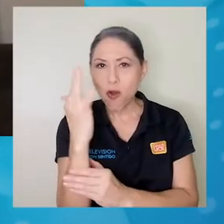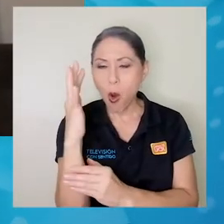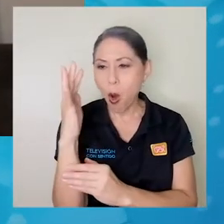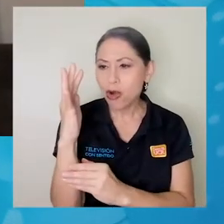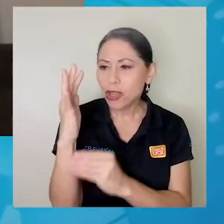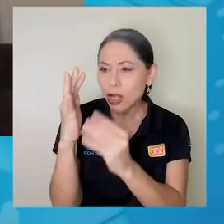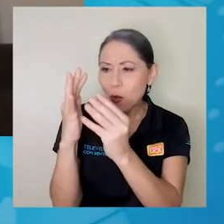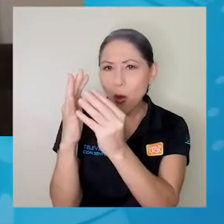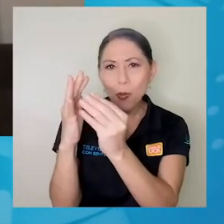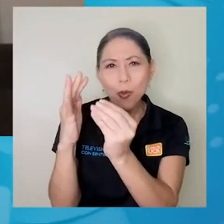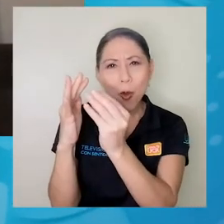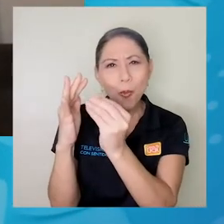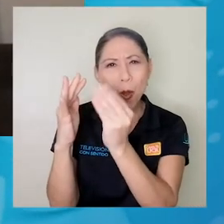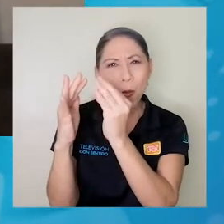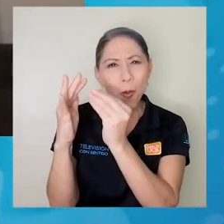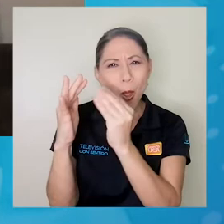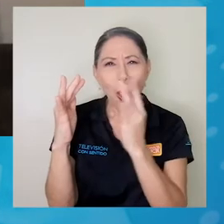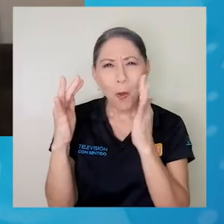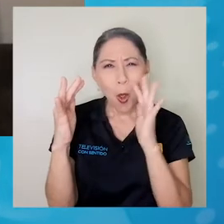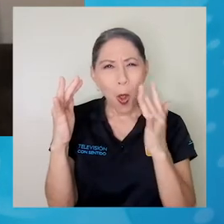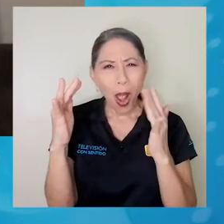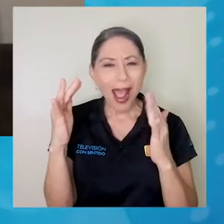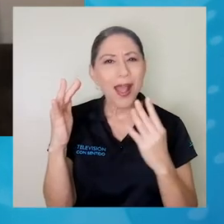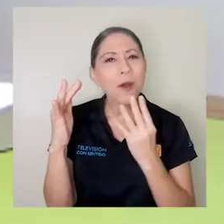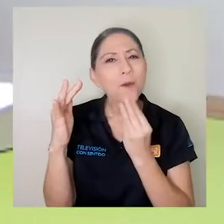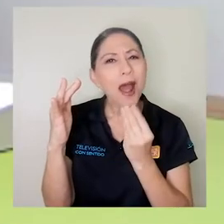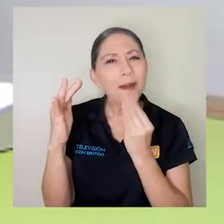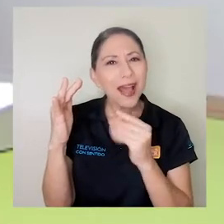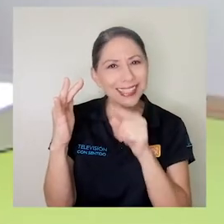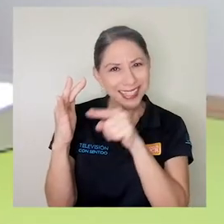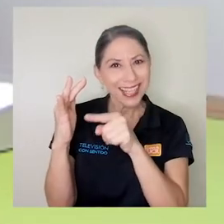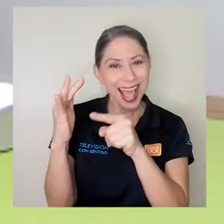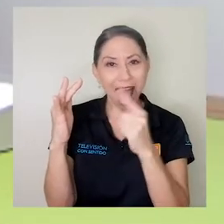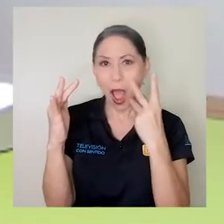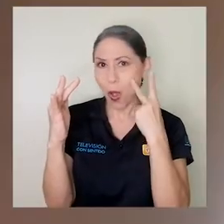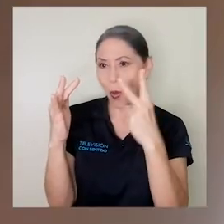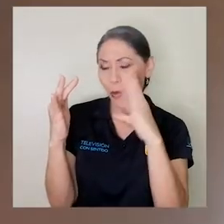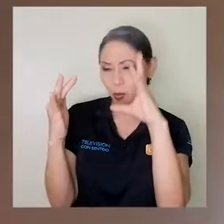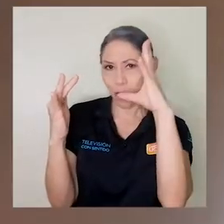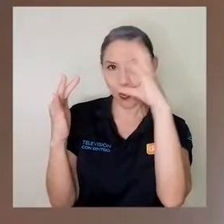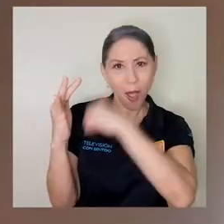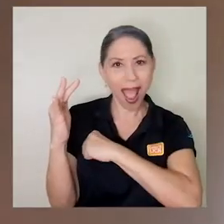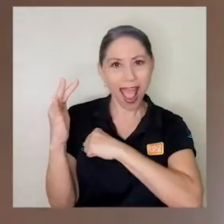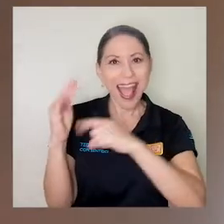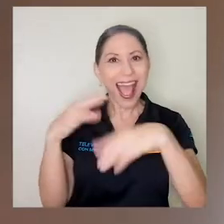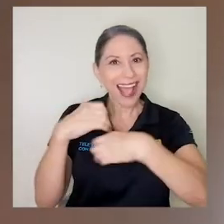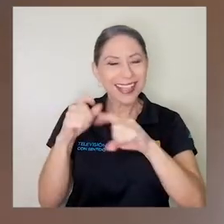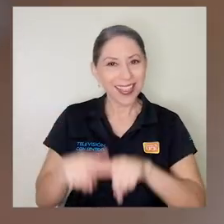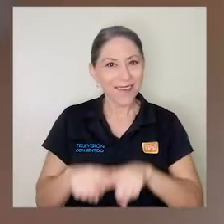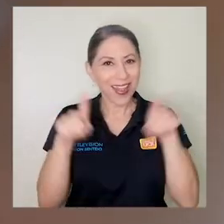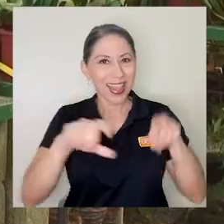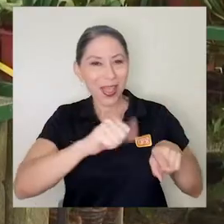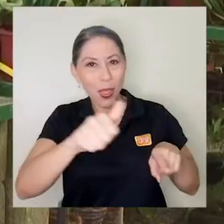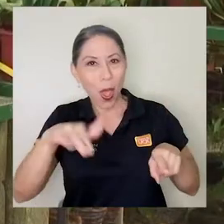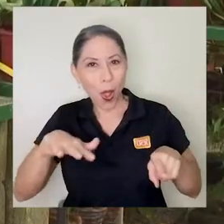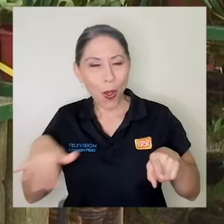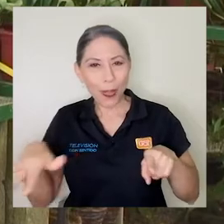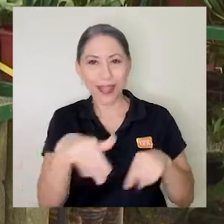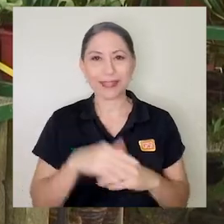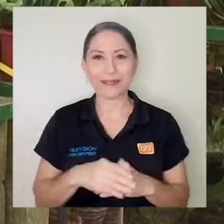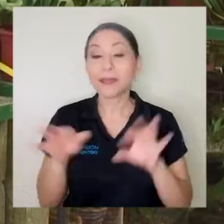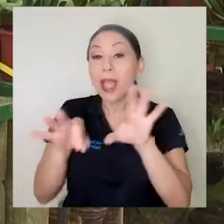unas barbas, unas estructuras que tienen en la flor que son bastante evidentes y que la distinguen, digamos, de las especies